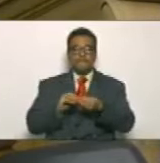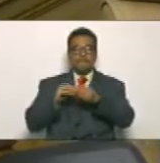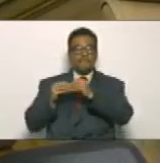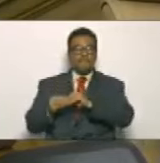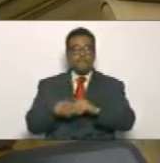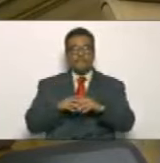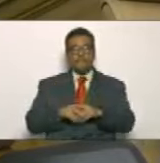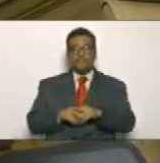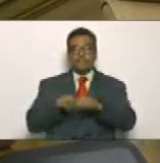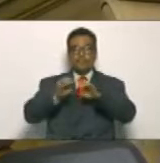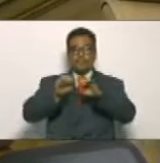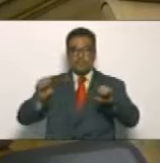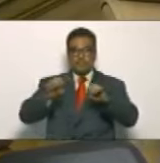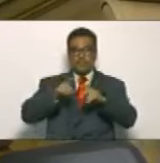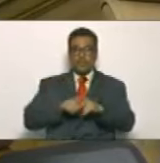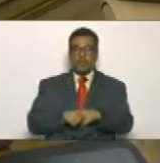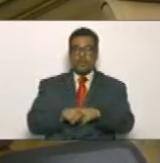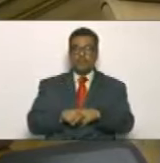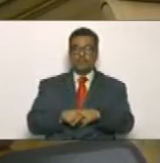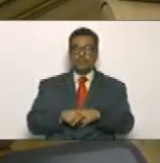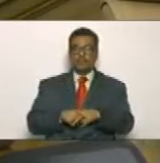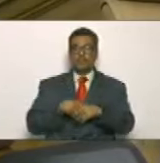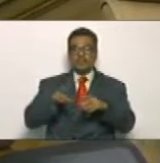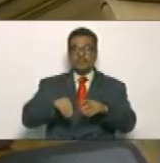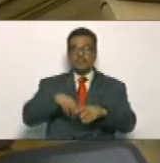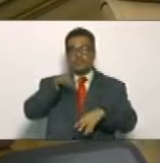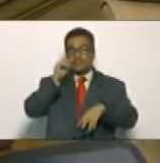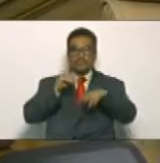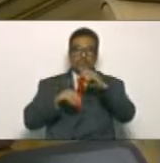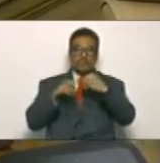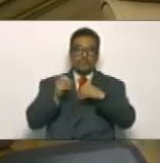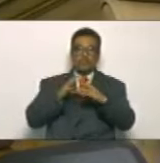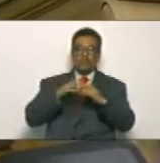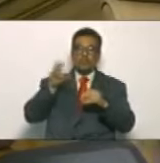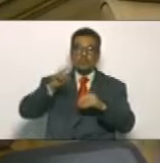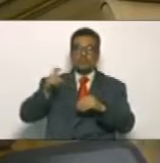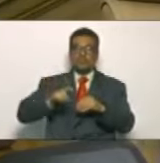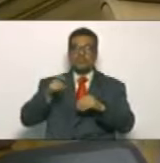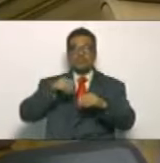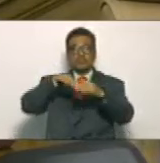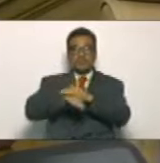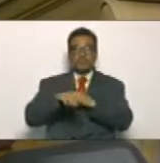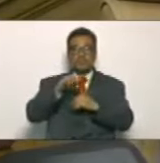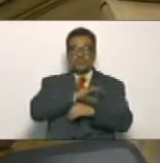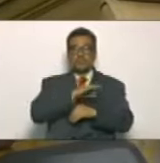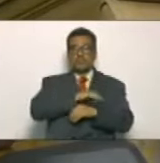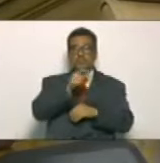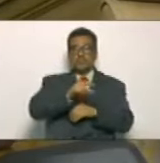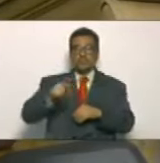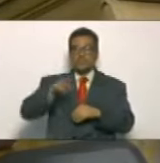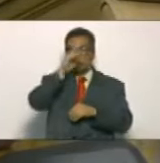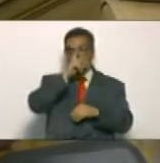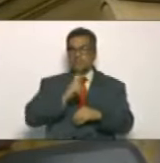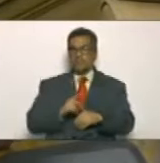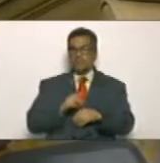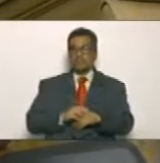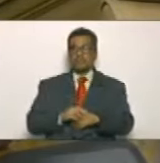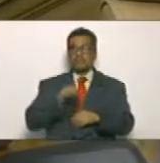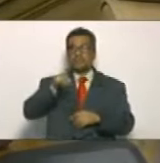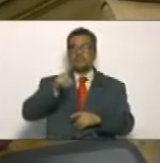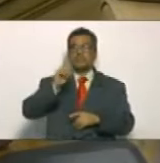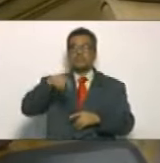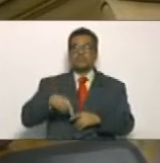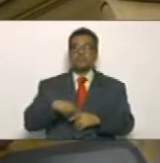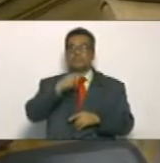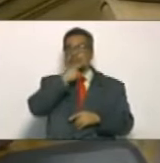rehabilitación, educación, capacitación o los necesarios para la inclusión social de las personas con discapacidad, así